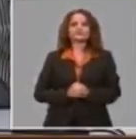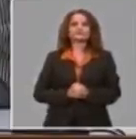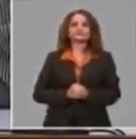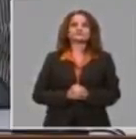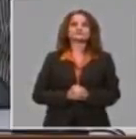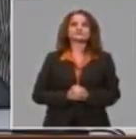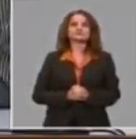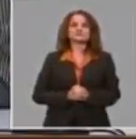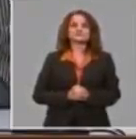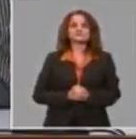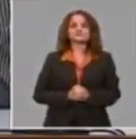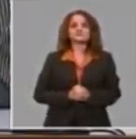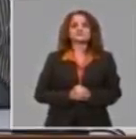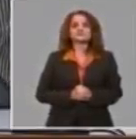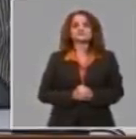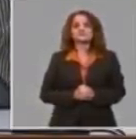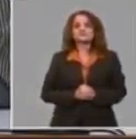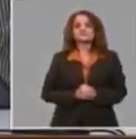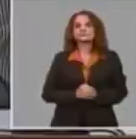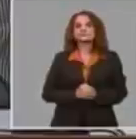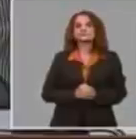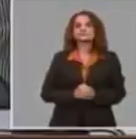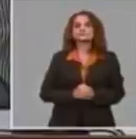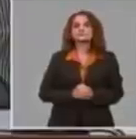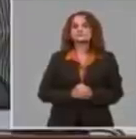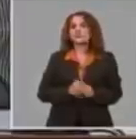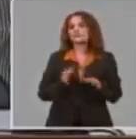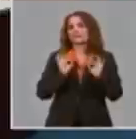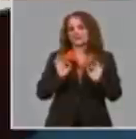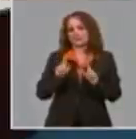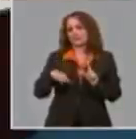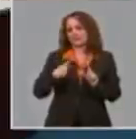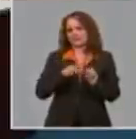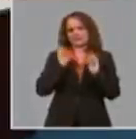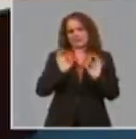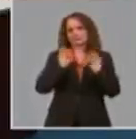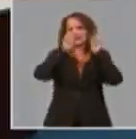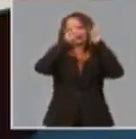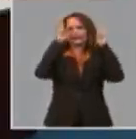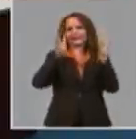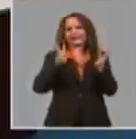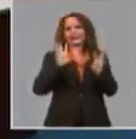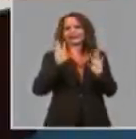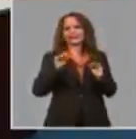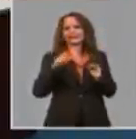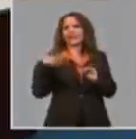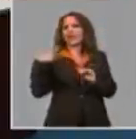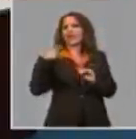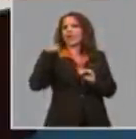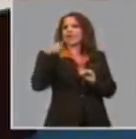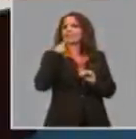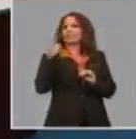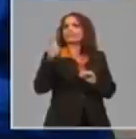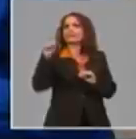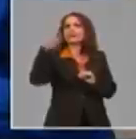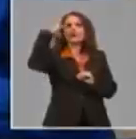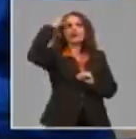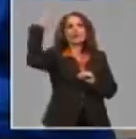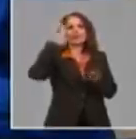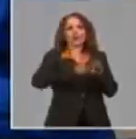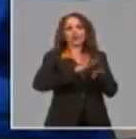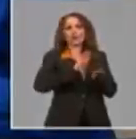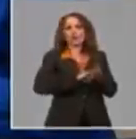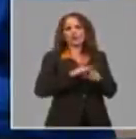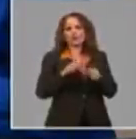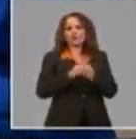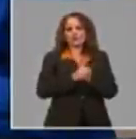detrás de todo esto viene de la cruz acciones al estado del bien tratan de dividir a la opinión pública y poner